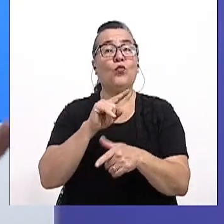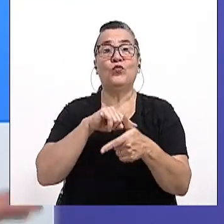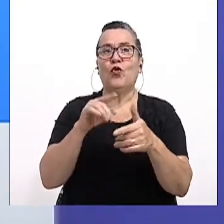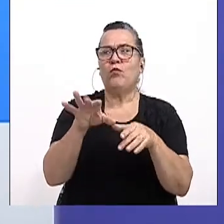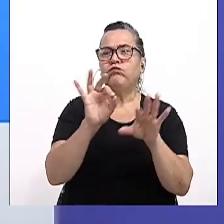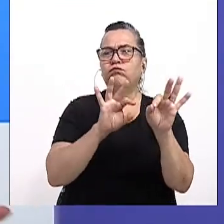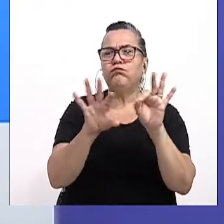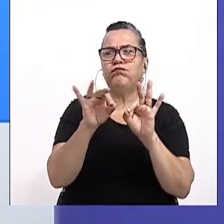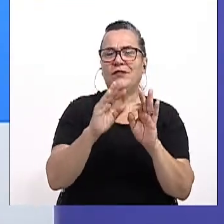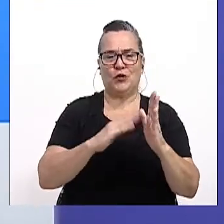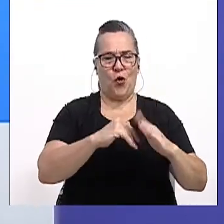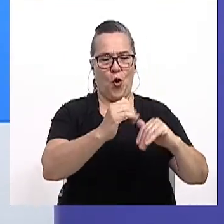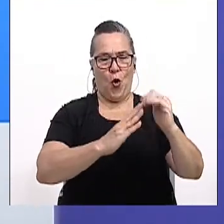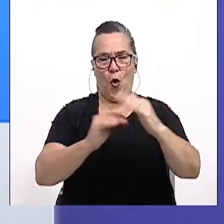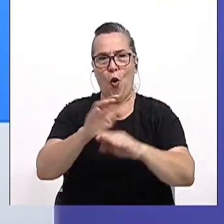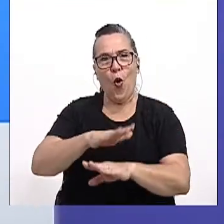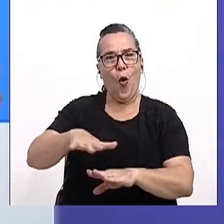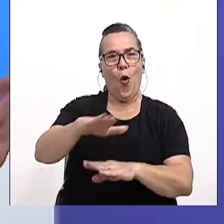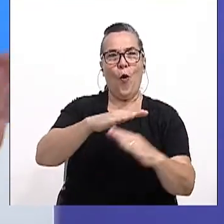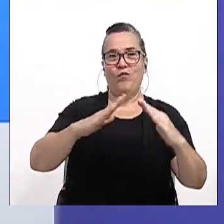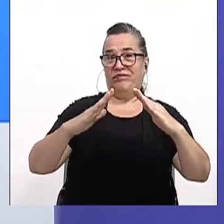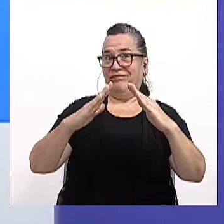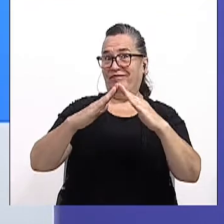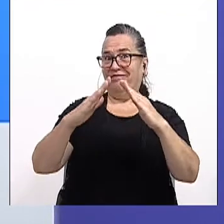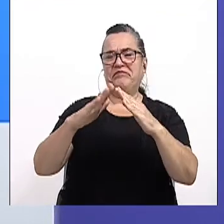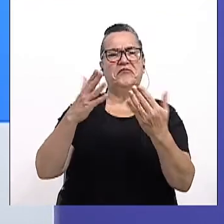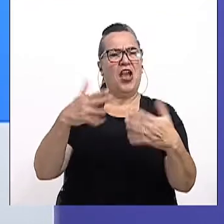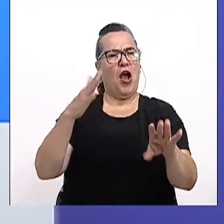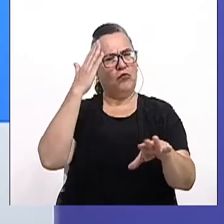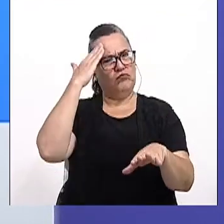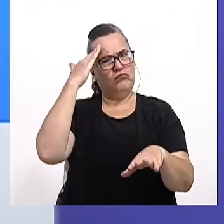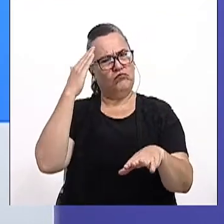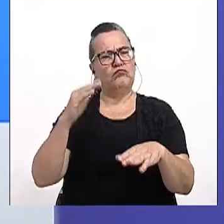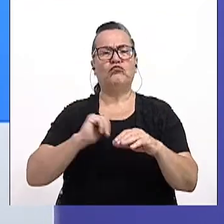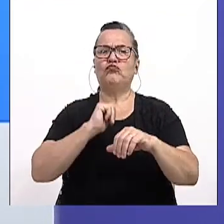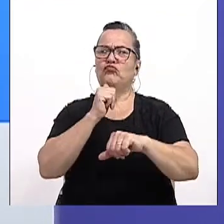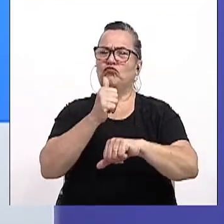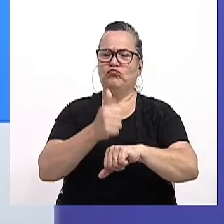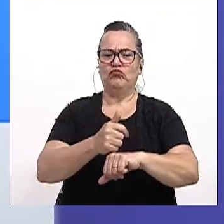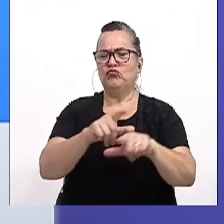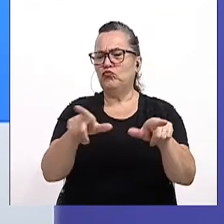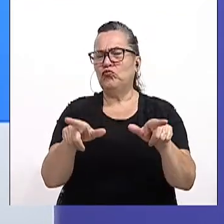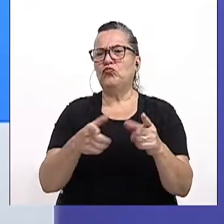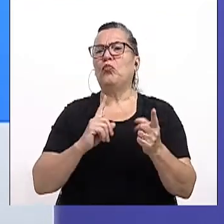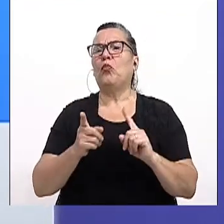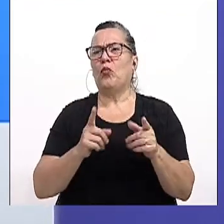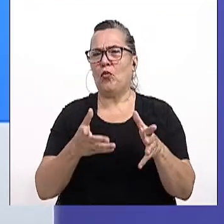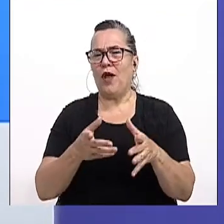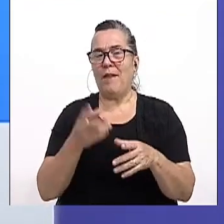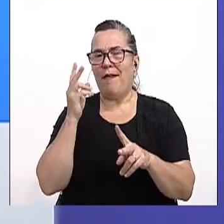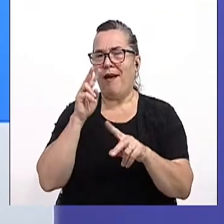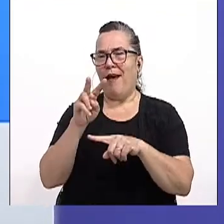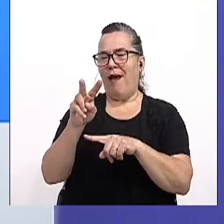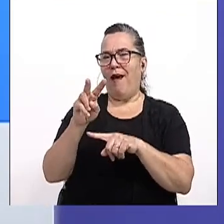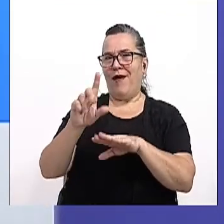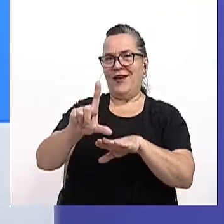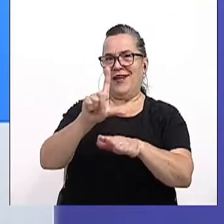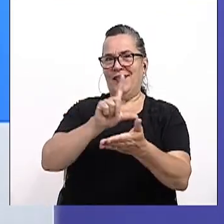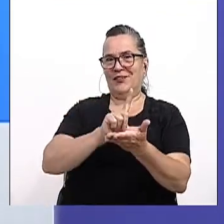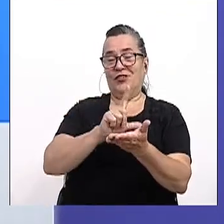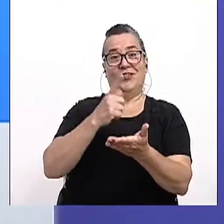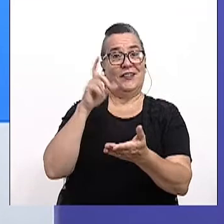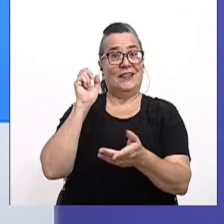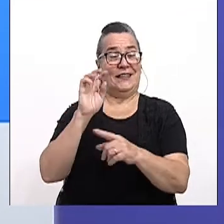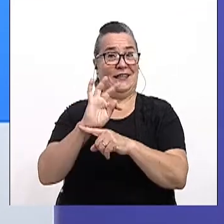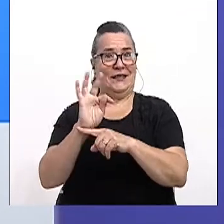se pongan cómodos ahí en casita, donde ya ustedes tienen ese lugar establecido para ver la clase desde la tele, porque hoy vamos a